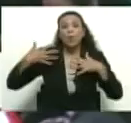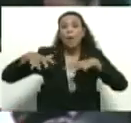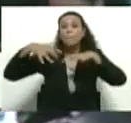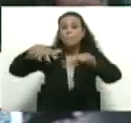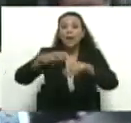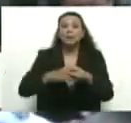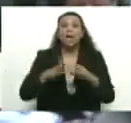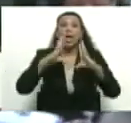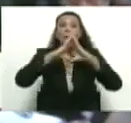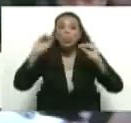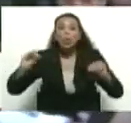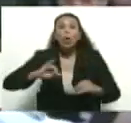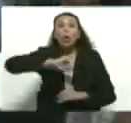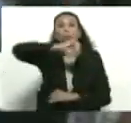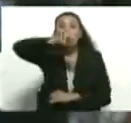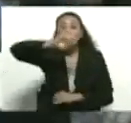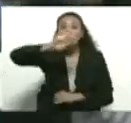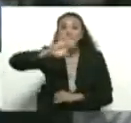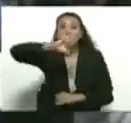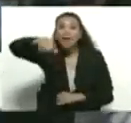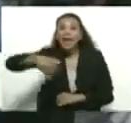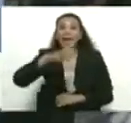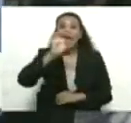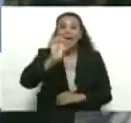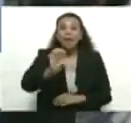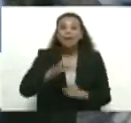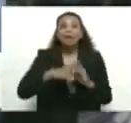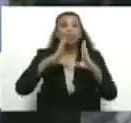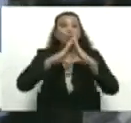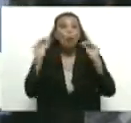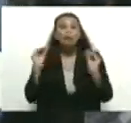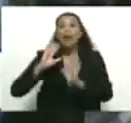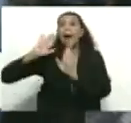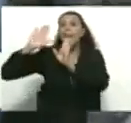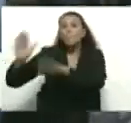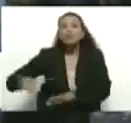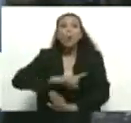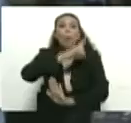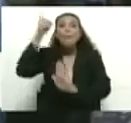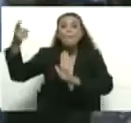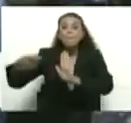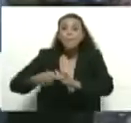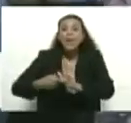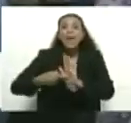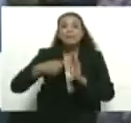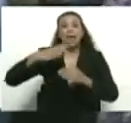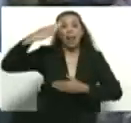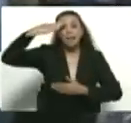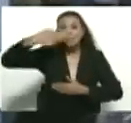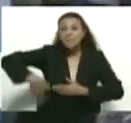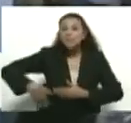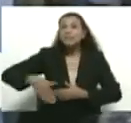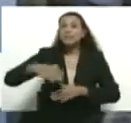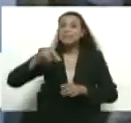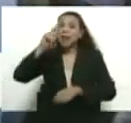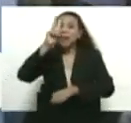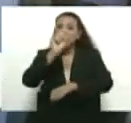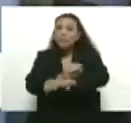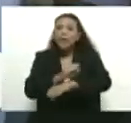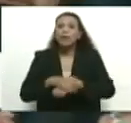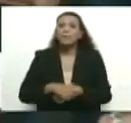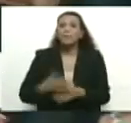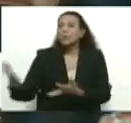Todos los ejes aquí presentes. Ese es el apoyo de nuestra militancia de La Vega.